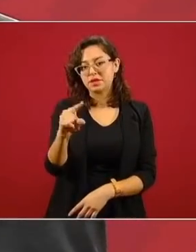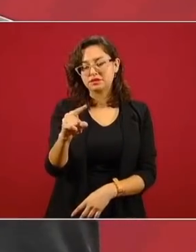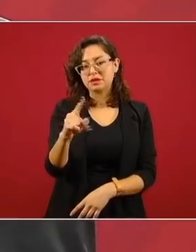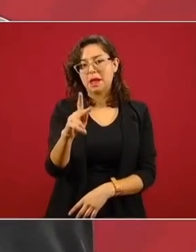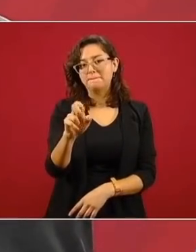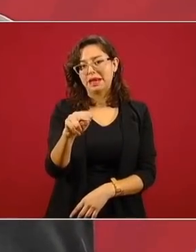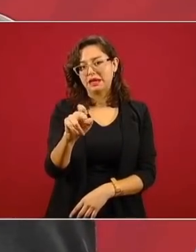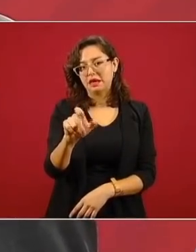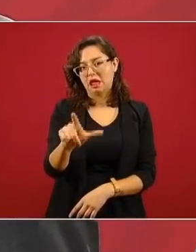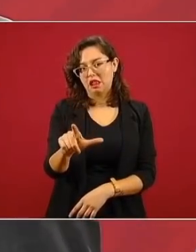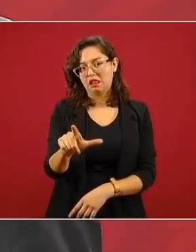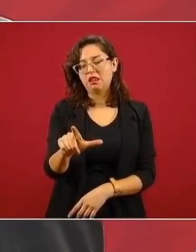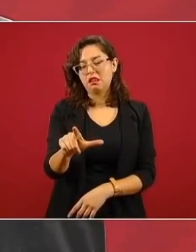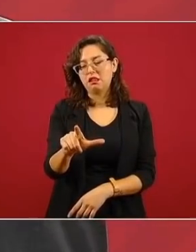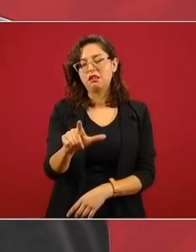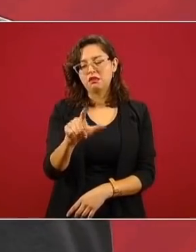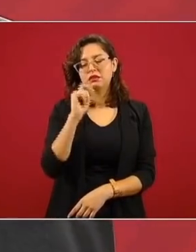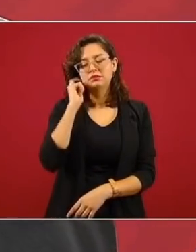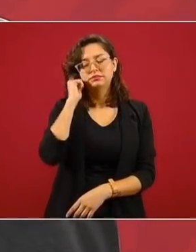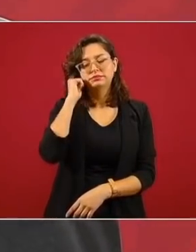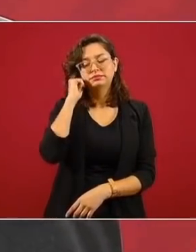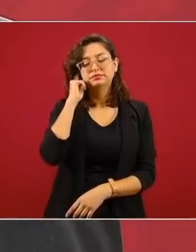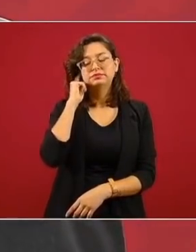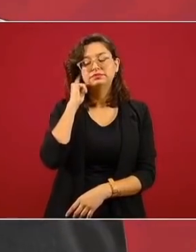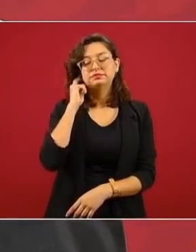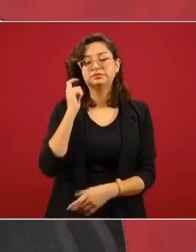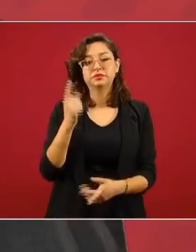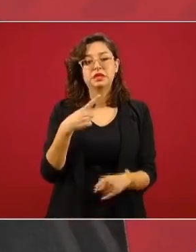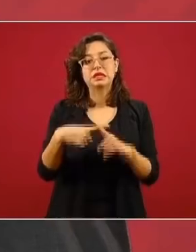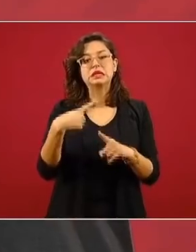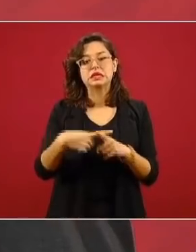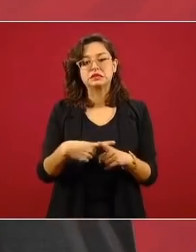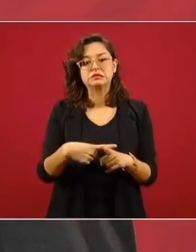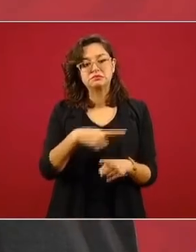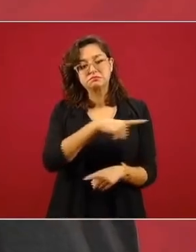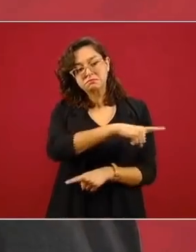penales para los responsables